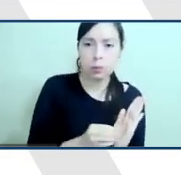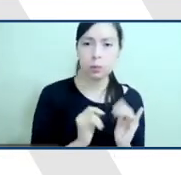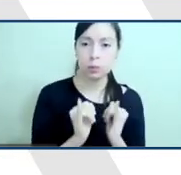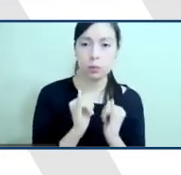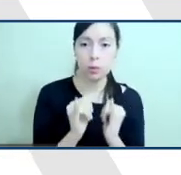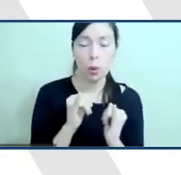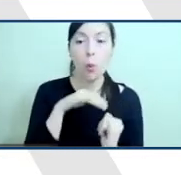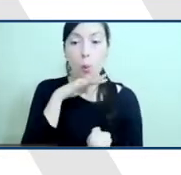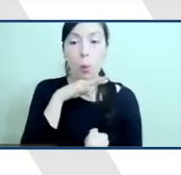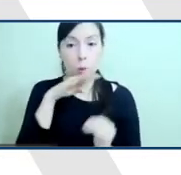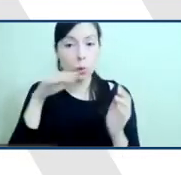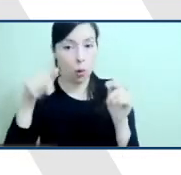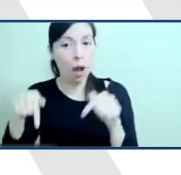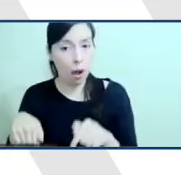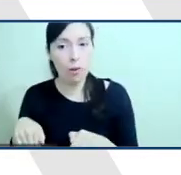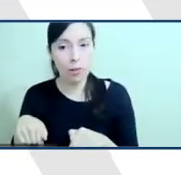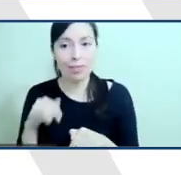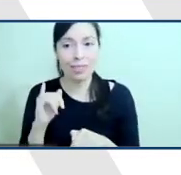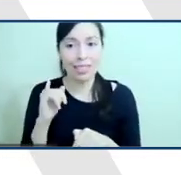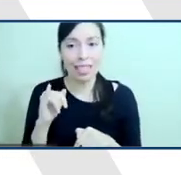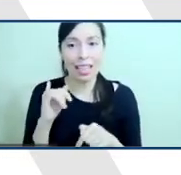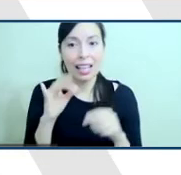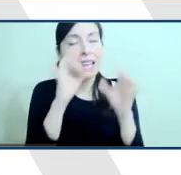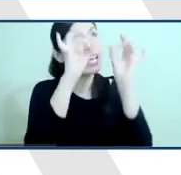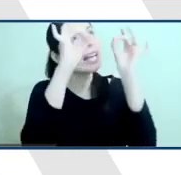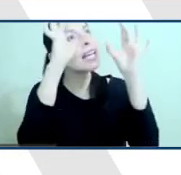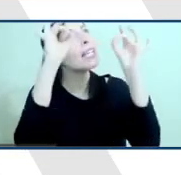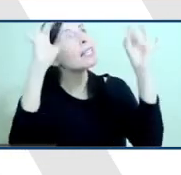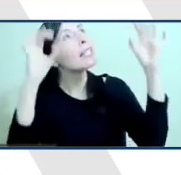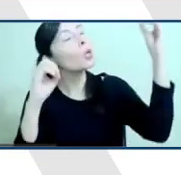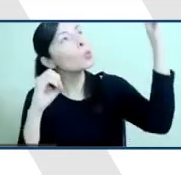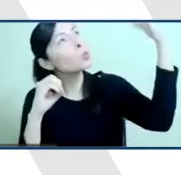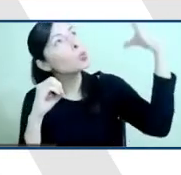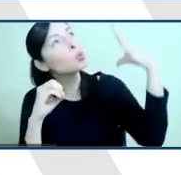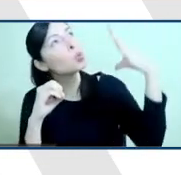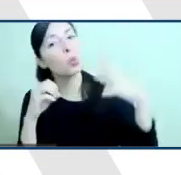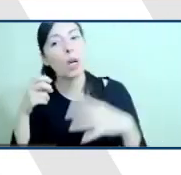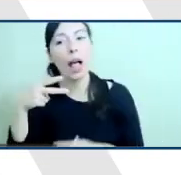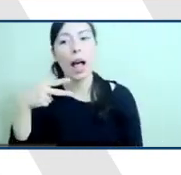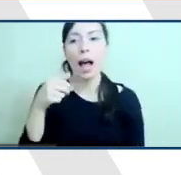que es el catálogo de estrellas brillantes de Harvard,